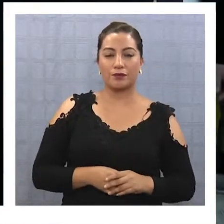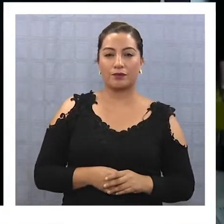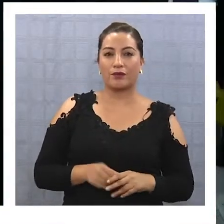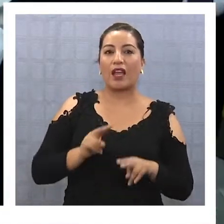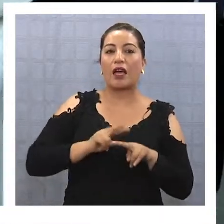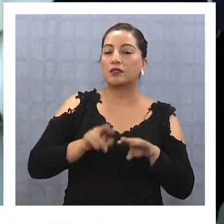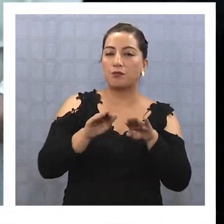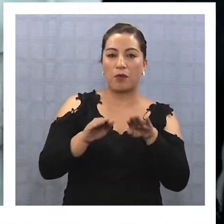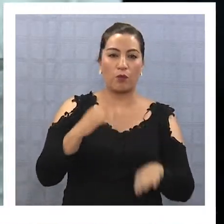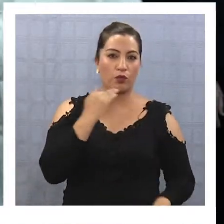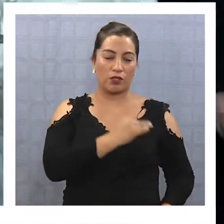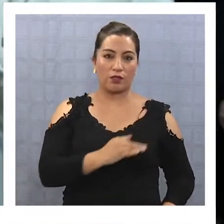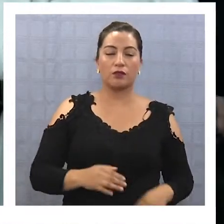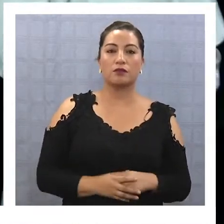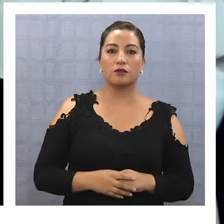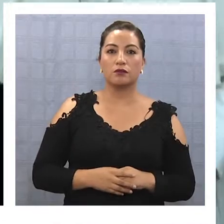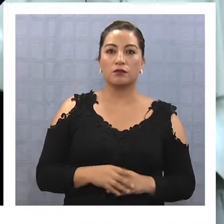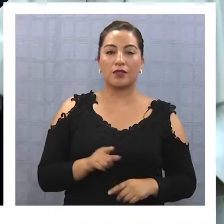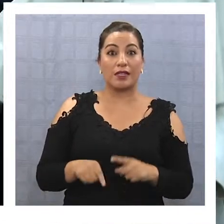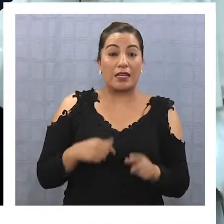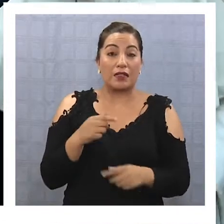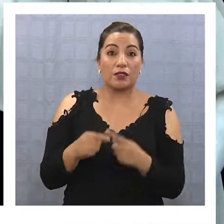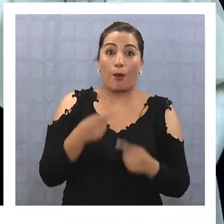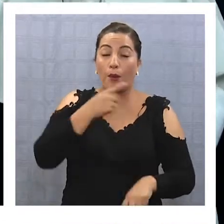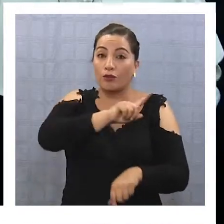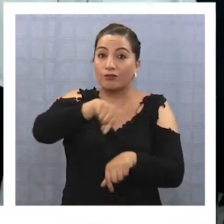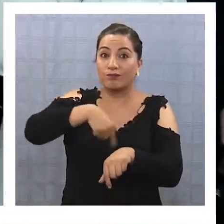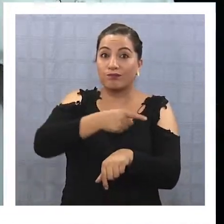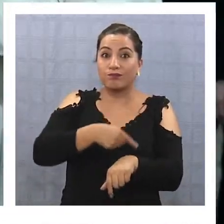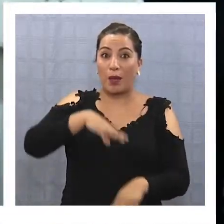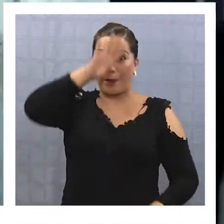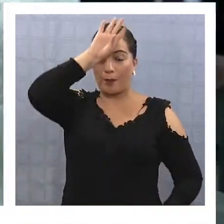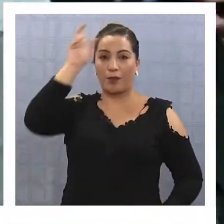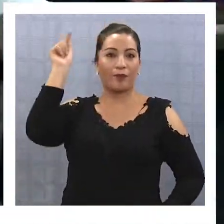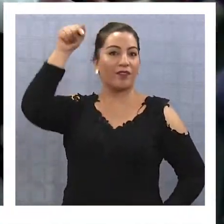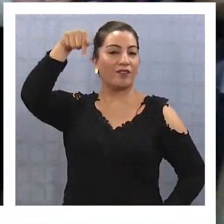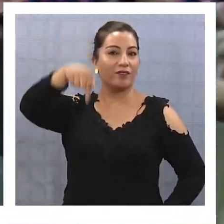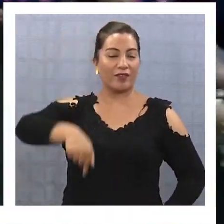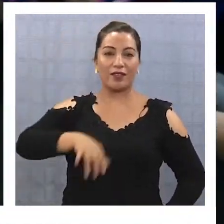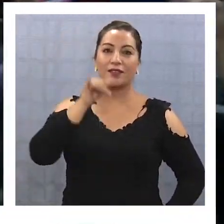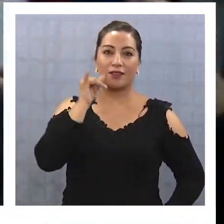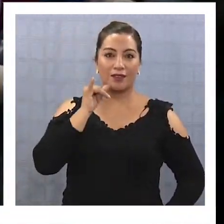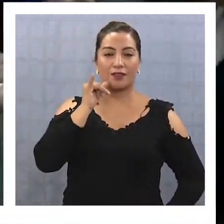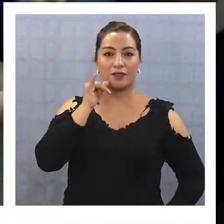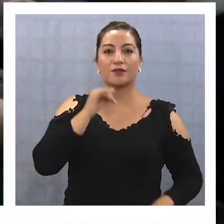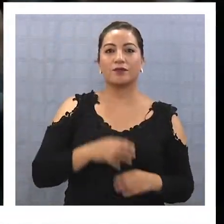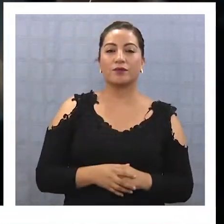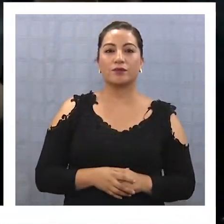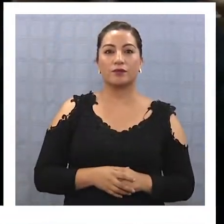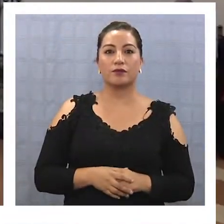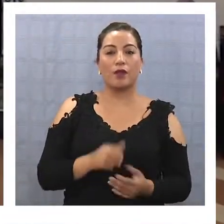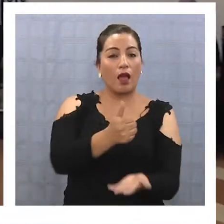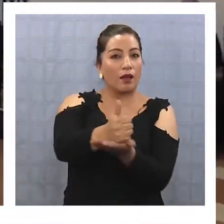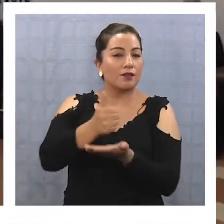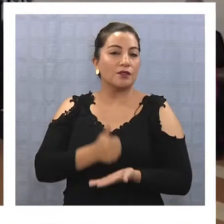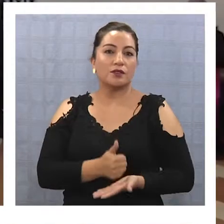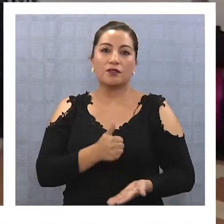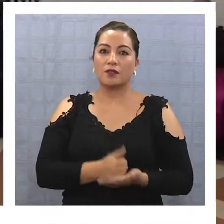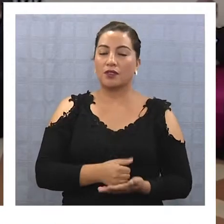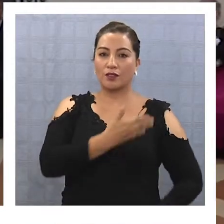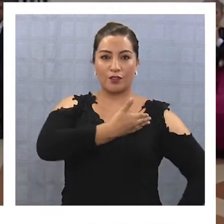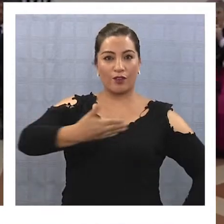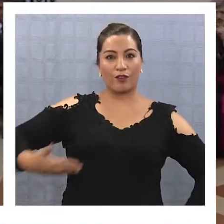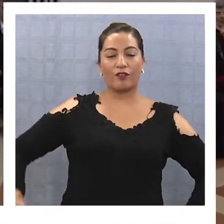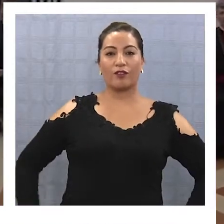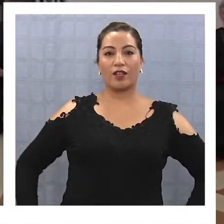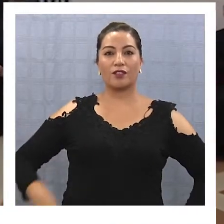ellos. A medida que se acercan las horas para la llegada del Papa Francisco en Iquique, las autoridades gubernamentales y eclesiásticas